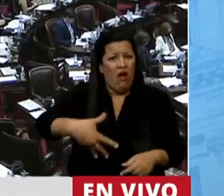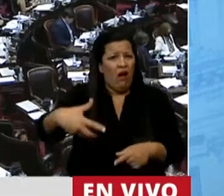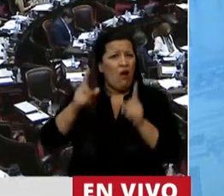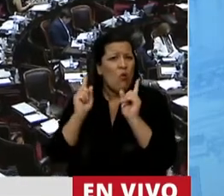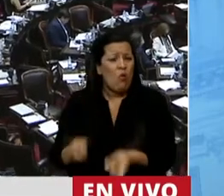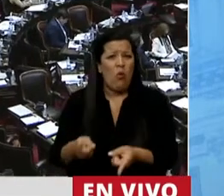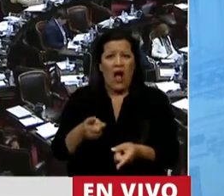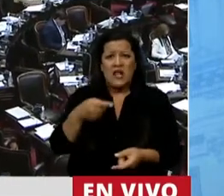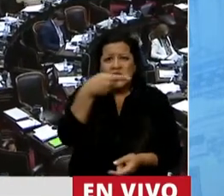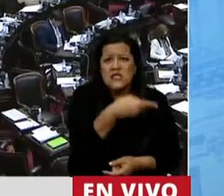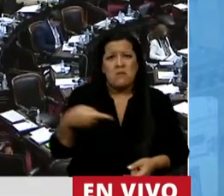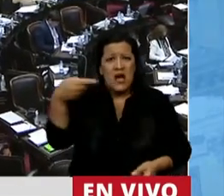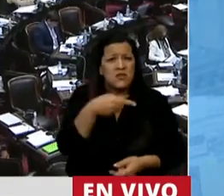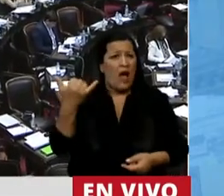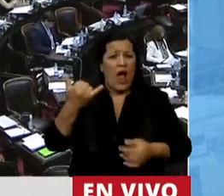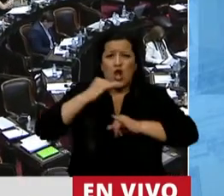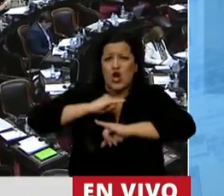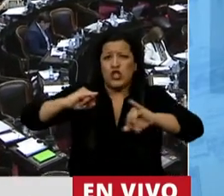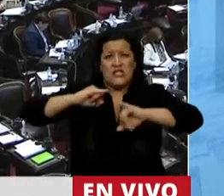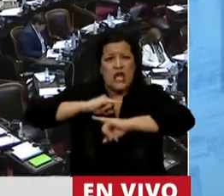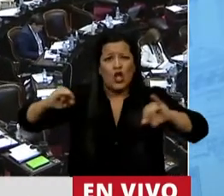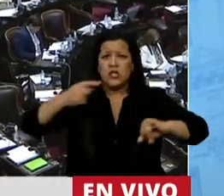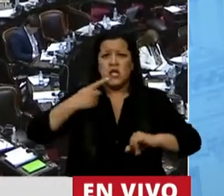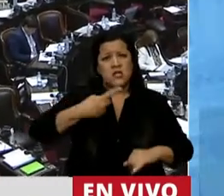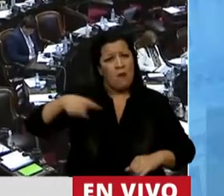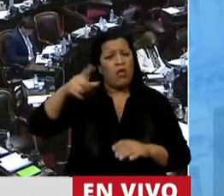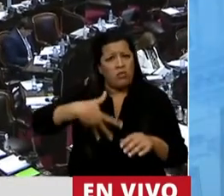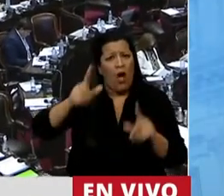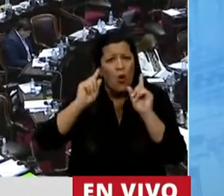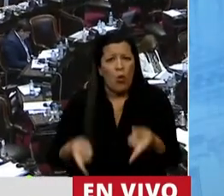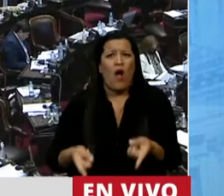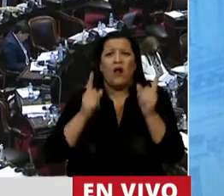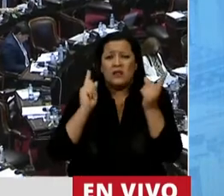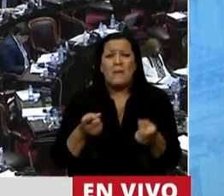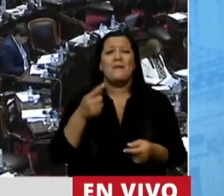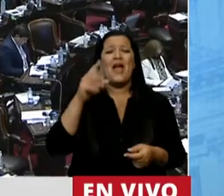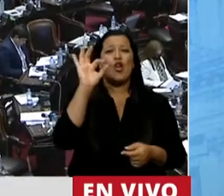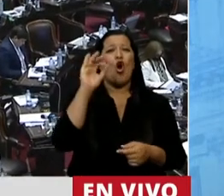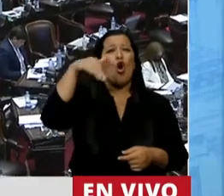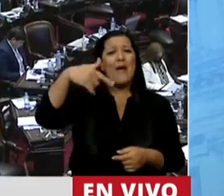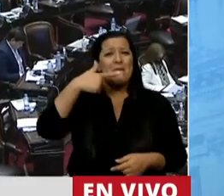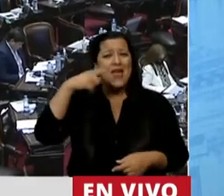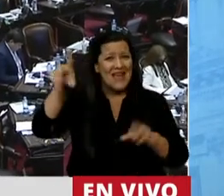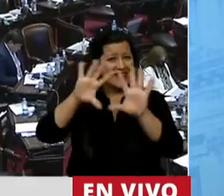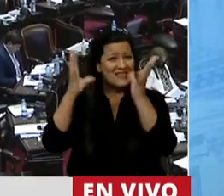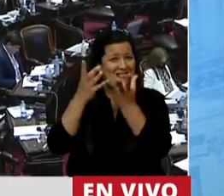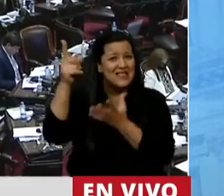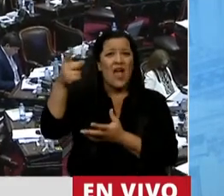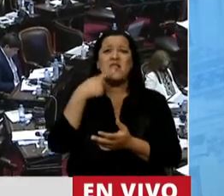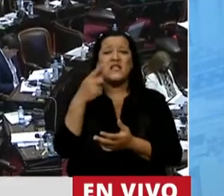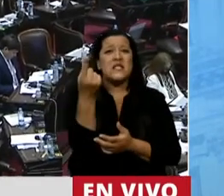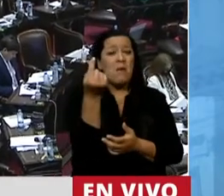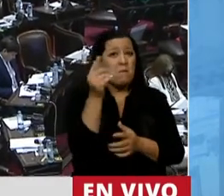cada semana recorren las noticias, el precio del medicamento recomendado por la OMS para practicar